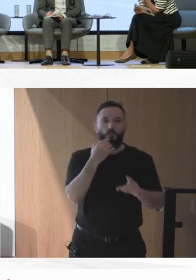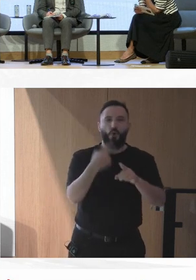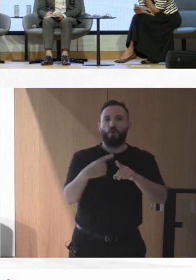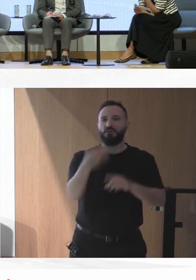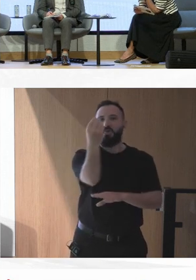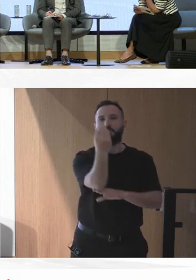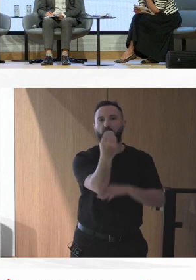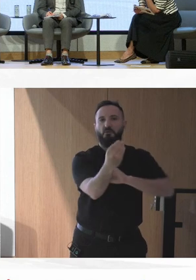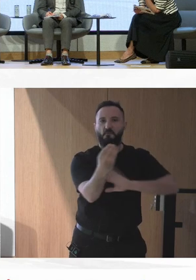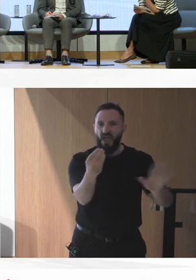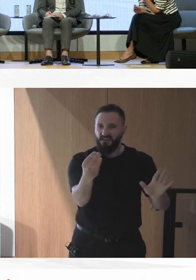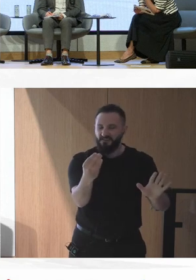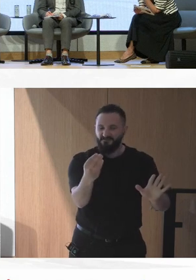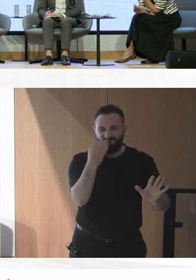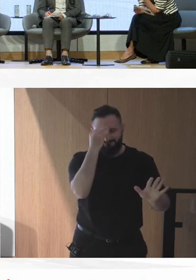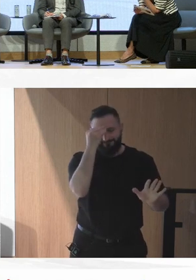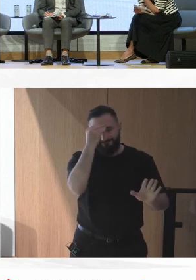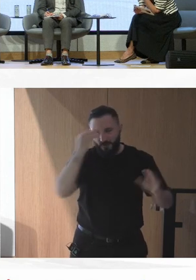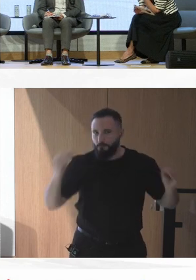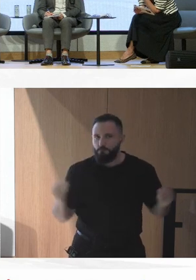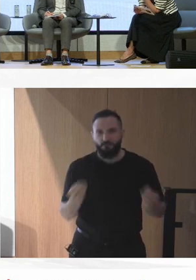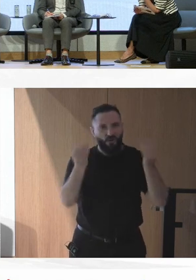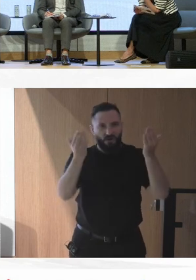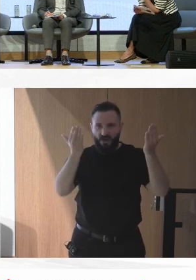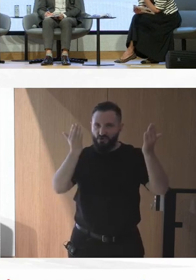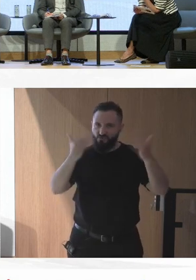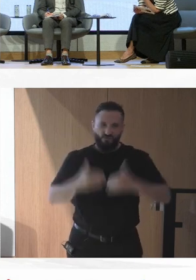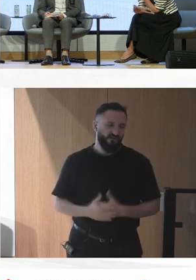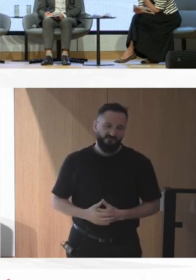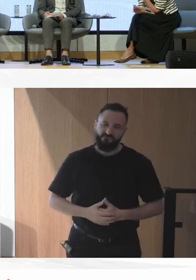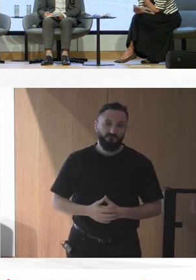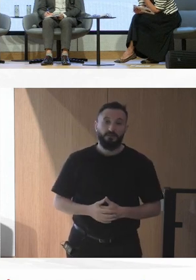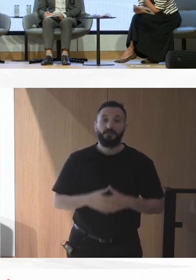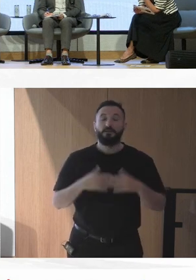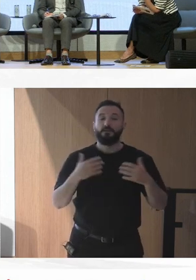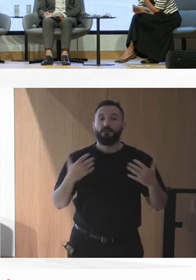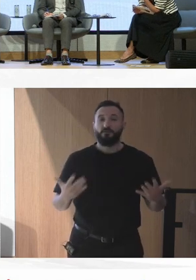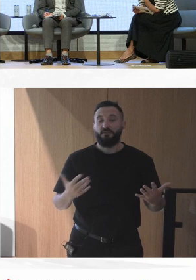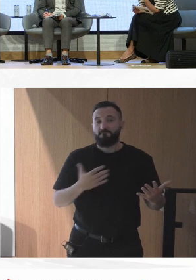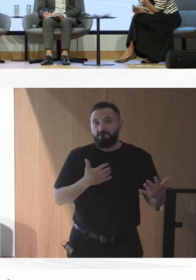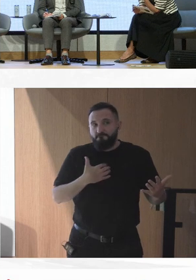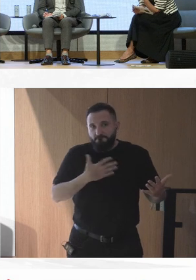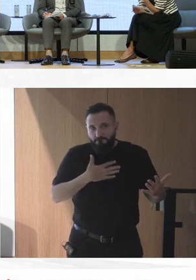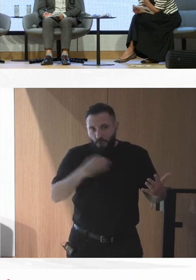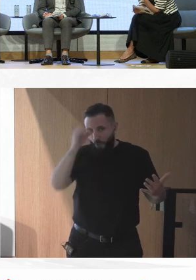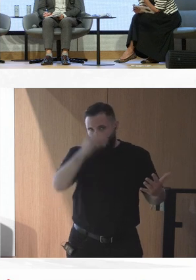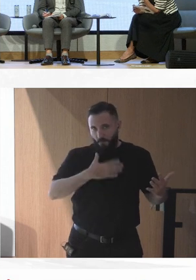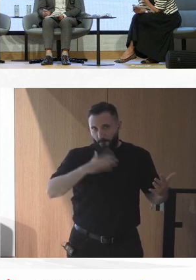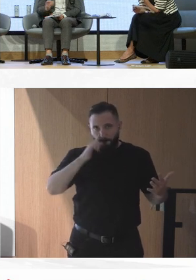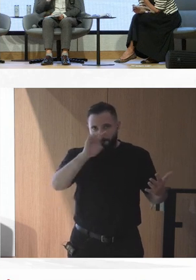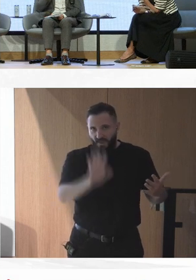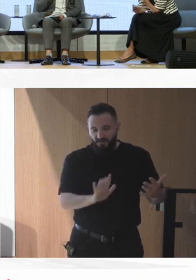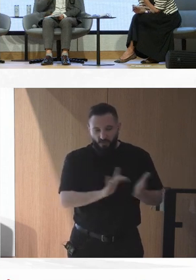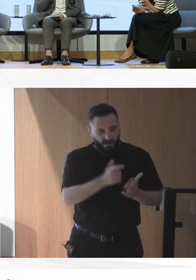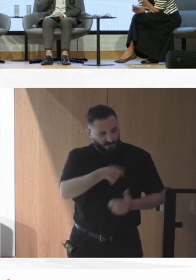una mejora muy sustancial. Entonces, bueno, me parece que todavía queda en